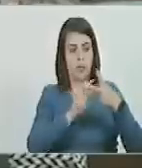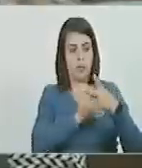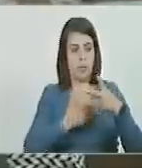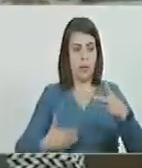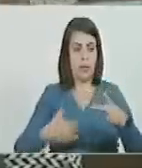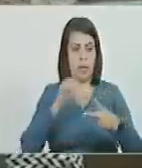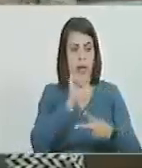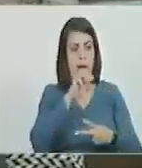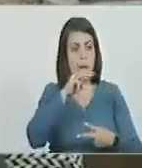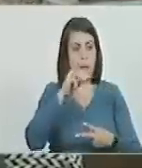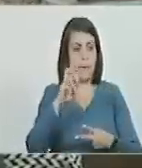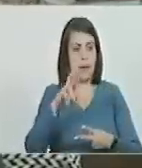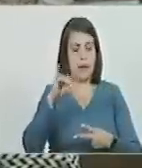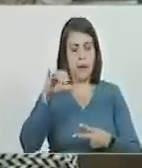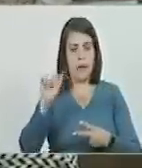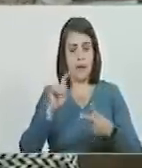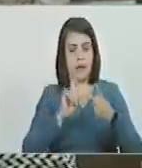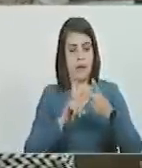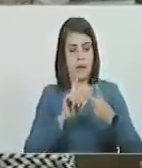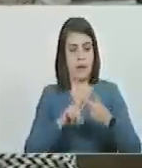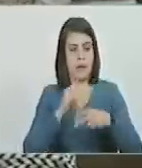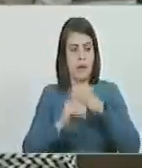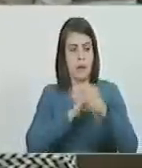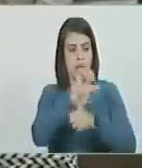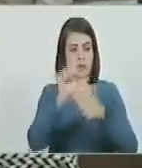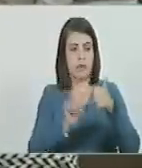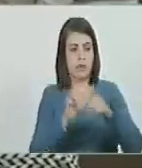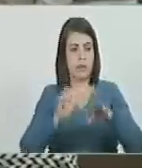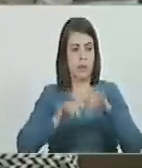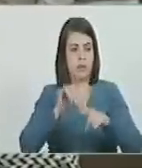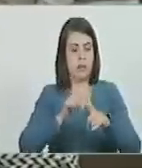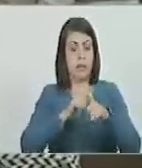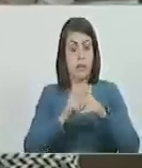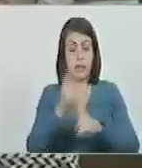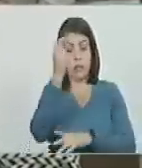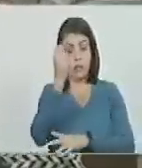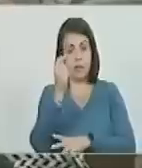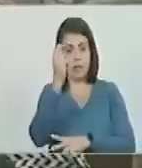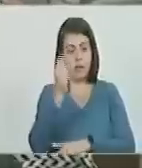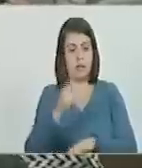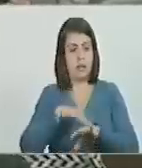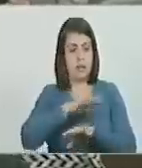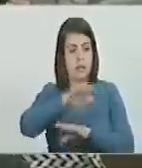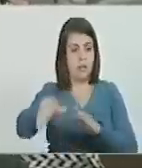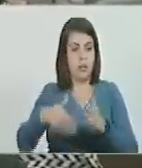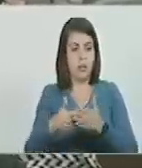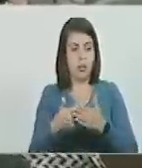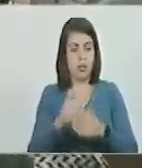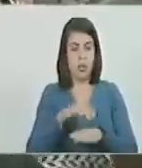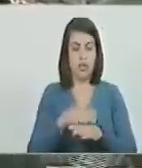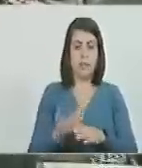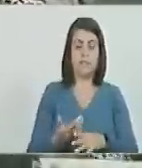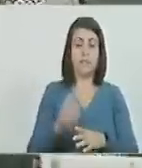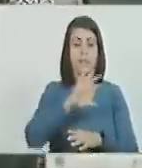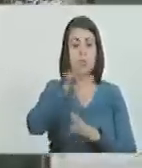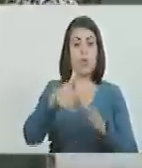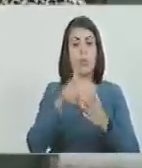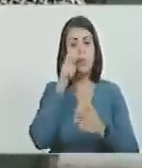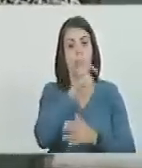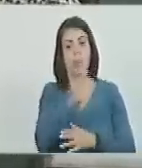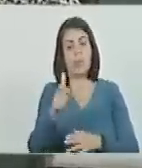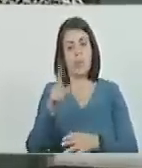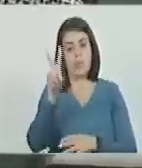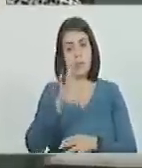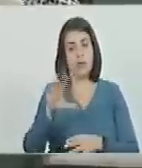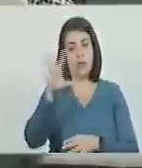vicepresidenta, América Pérez, a nuestra querida subsecretaria, colegas parlamentarios y colegas parlamentarias y a todo el pueblo